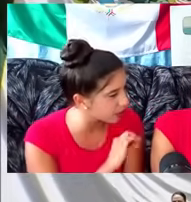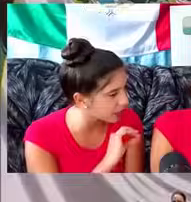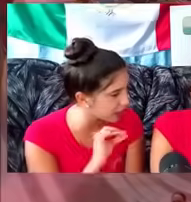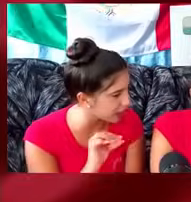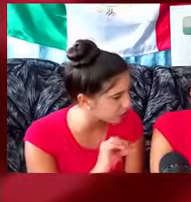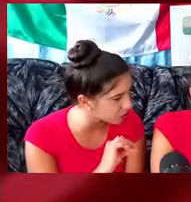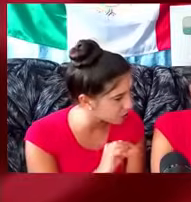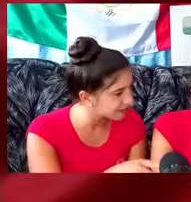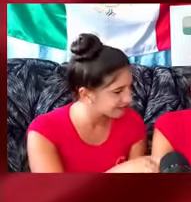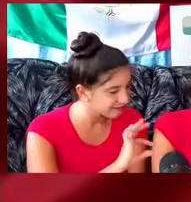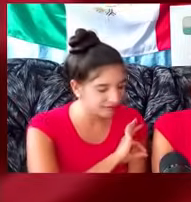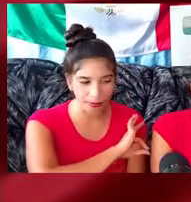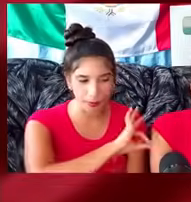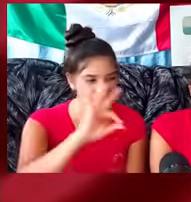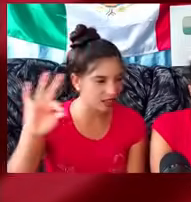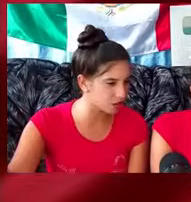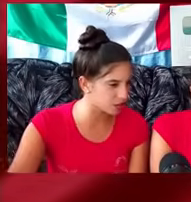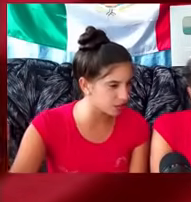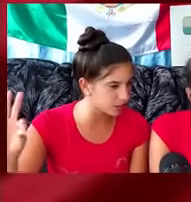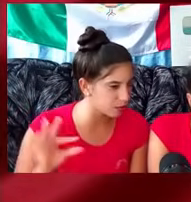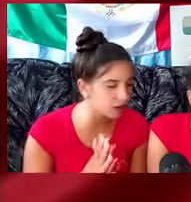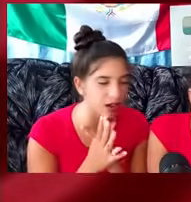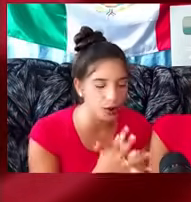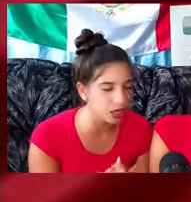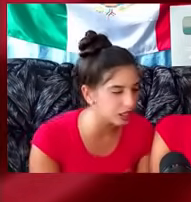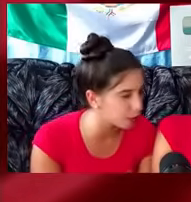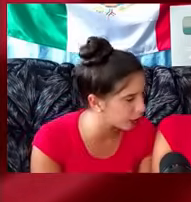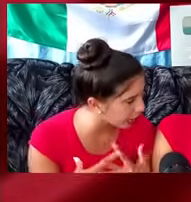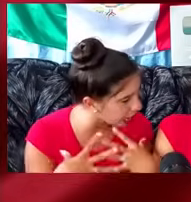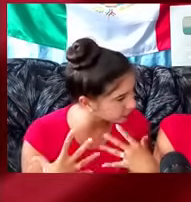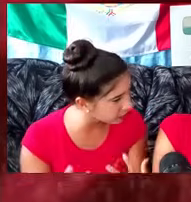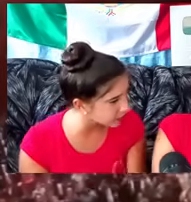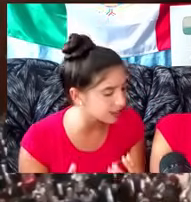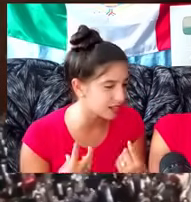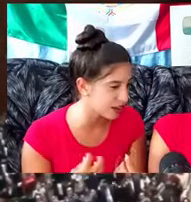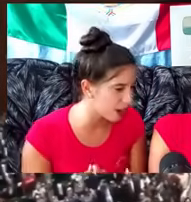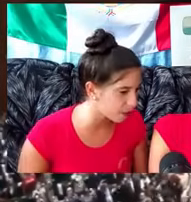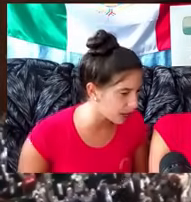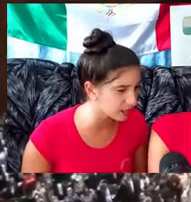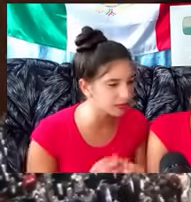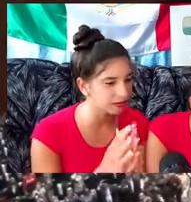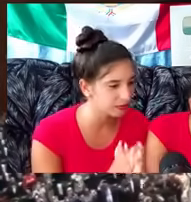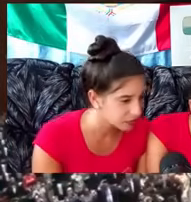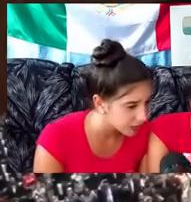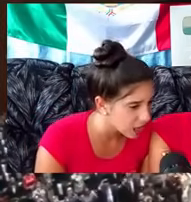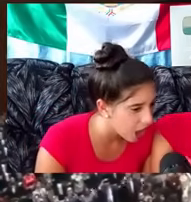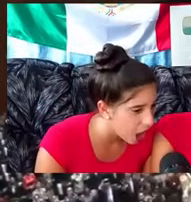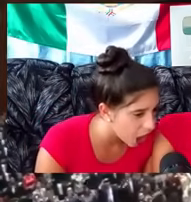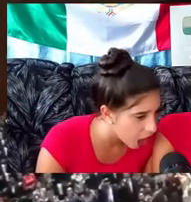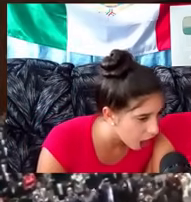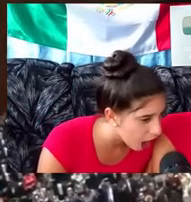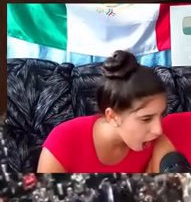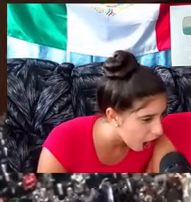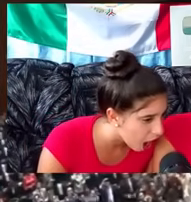muy mexicanos. Sí. Preciosísimo. Qué bonita, muy elegante, sencilla. Ay, sí. A la vez. Oye,